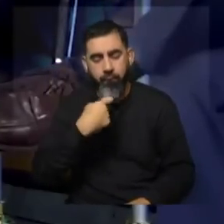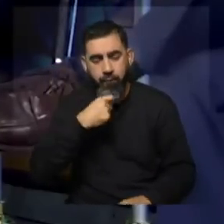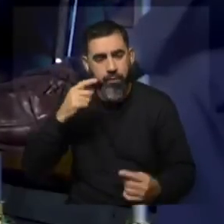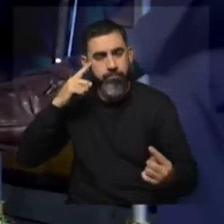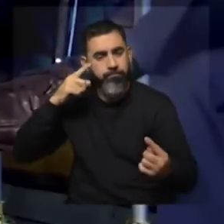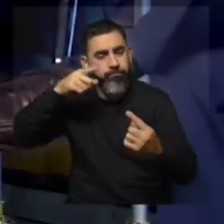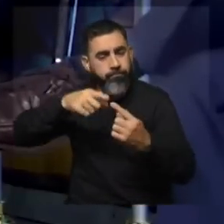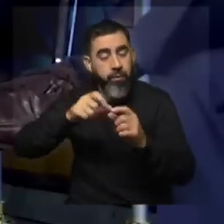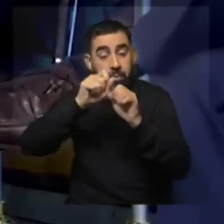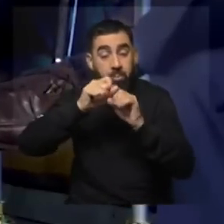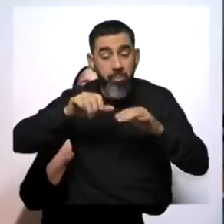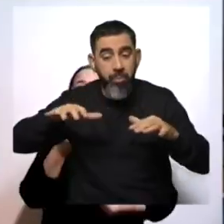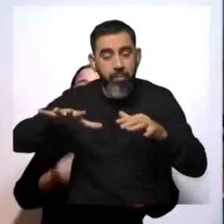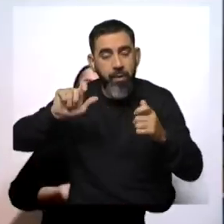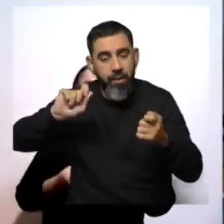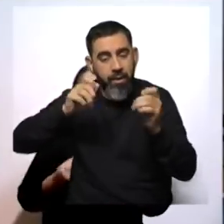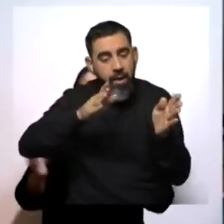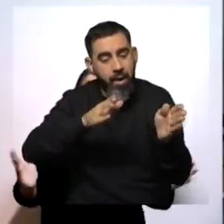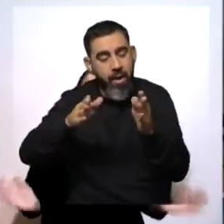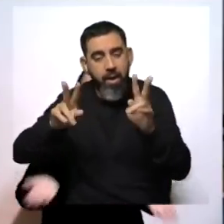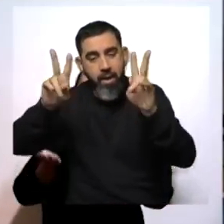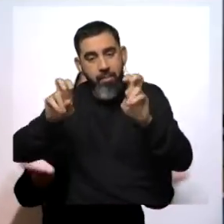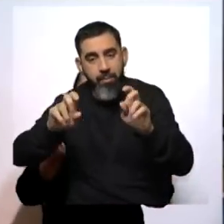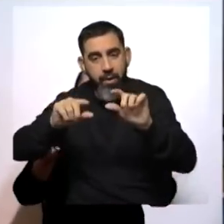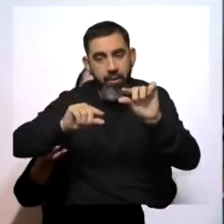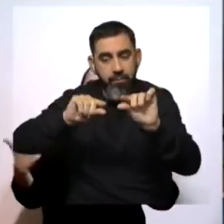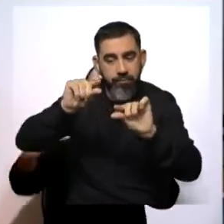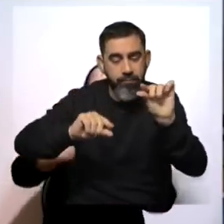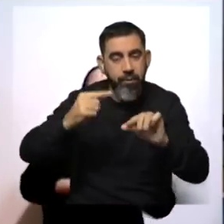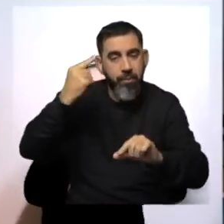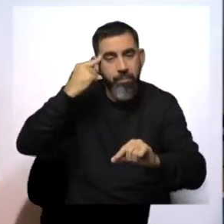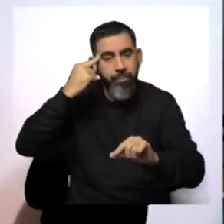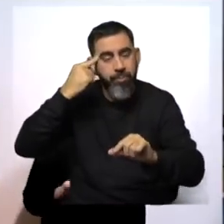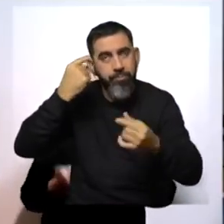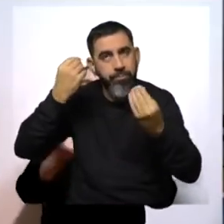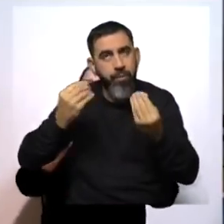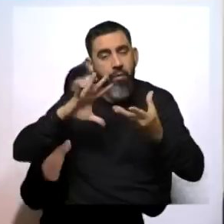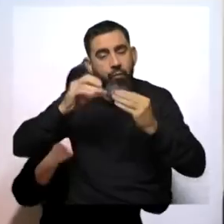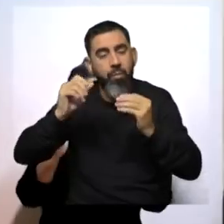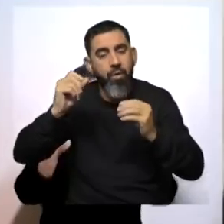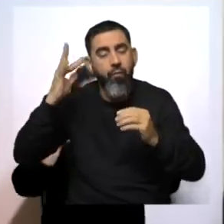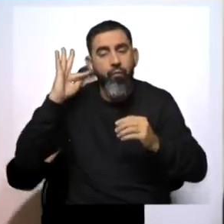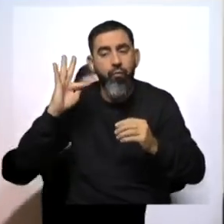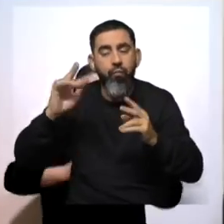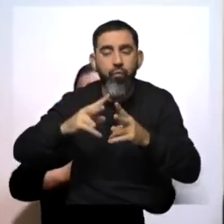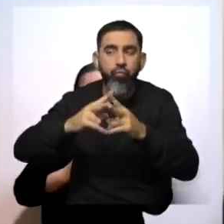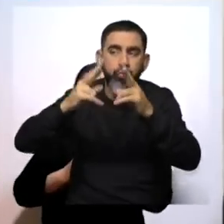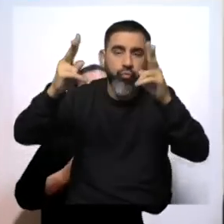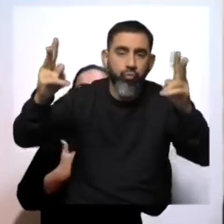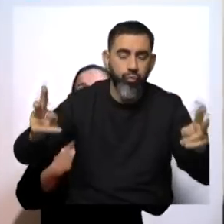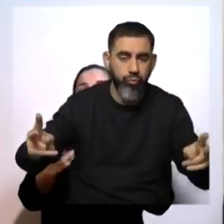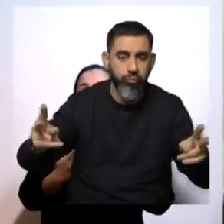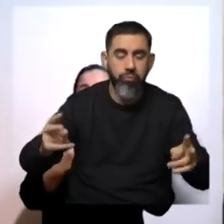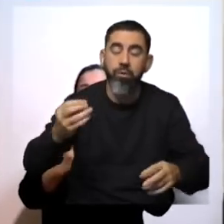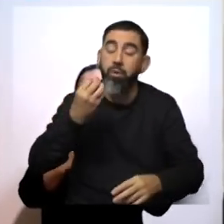el foco la pandemia nos desvió tanto de estos temas más estratégicos no de pensar con un pensamiento más a largo plazo y de luces largas que